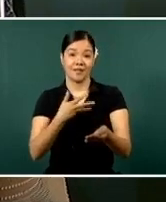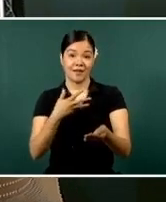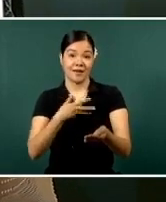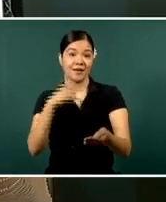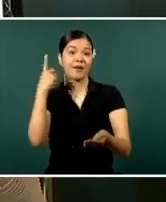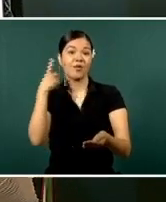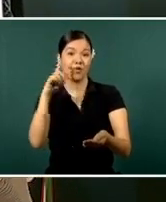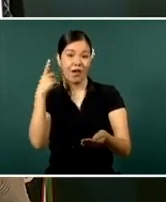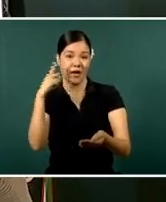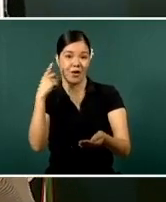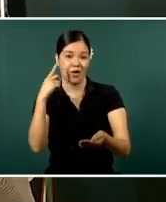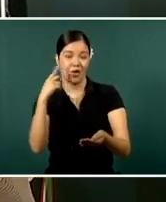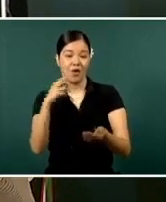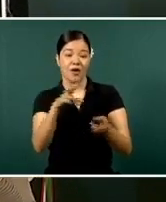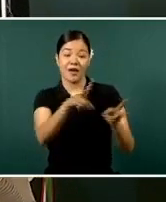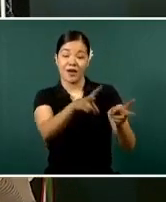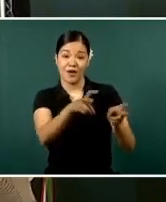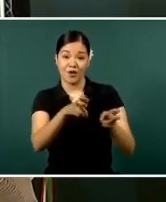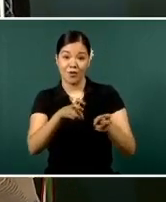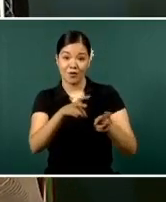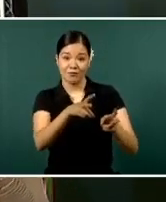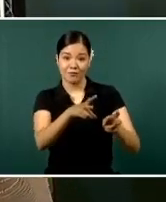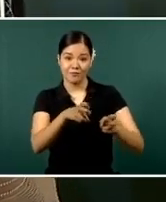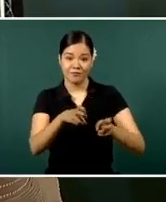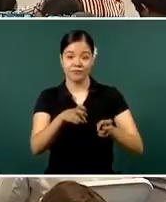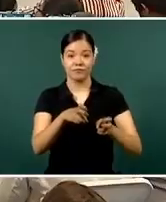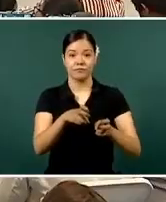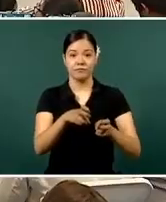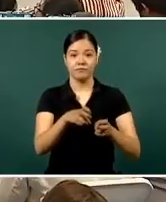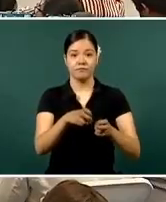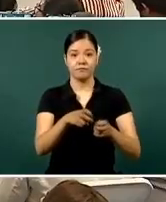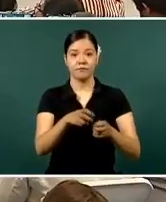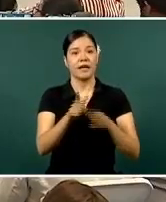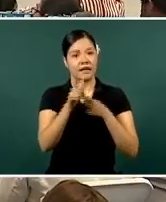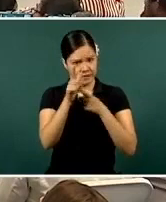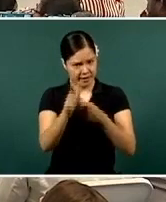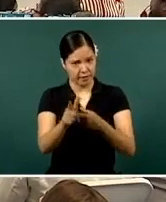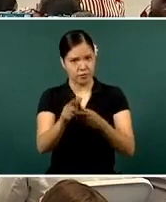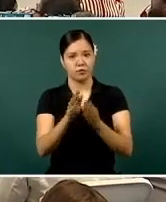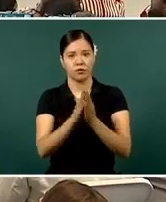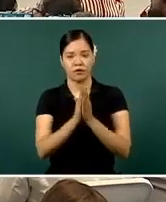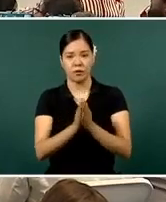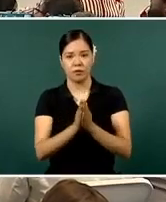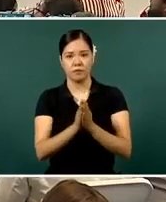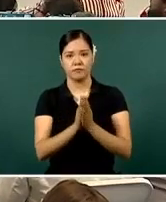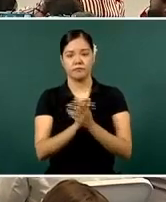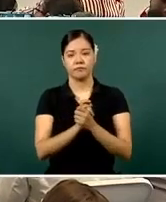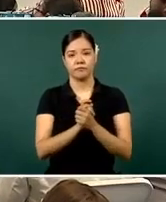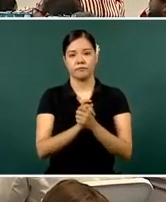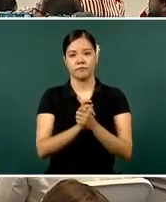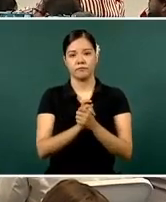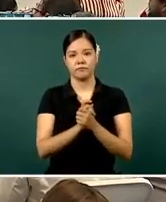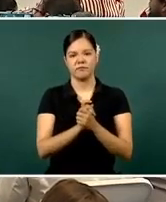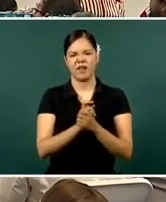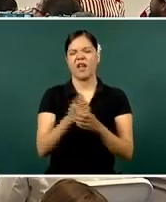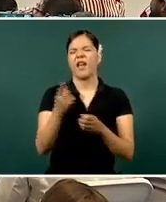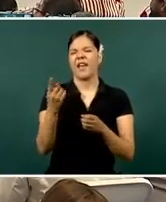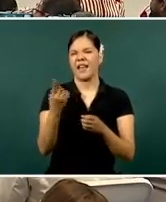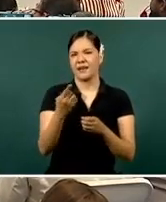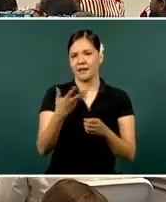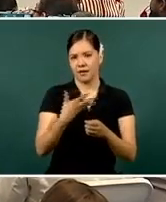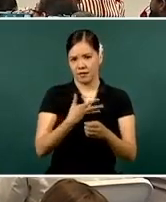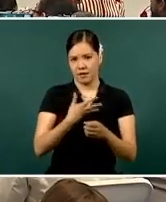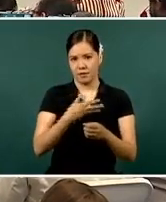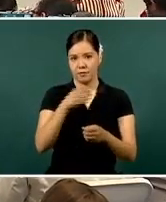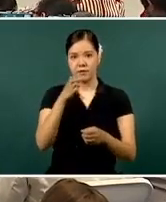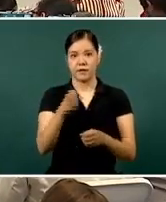la incidencia delictiva. La que sigue, por favor. ¿Cuál es el despliegue que tenemos en el